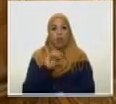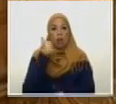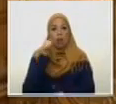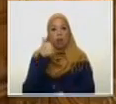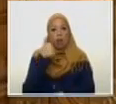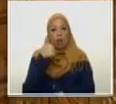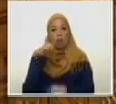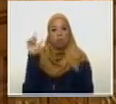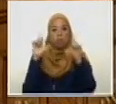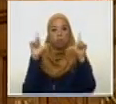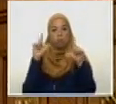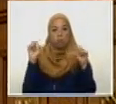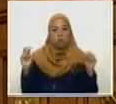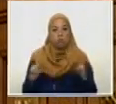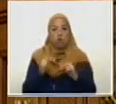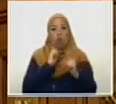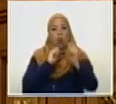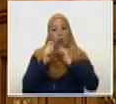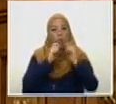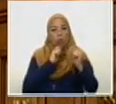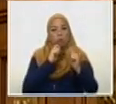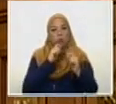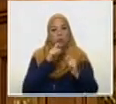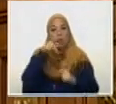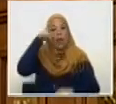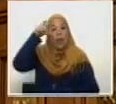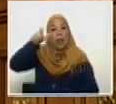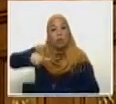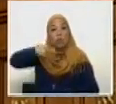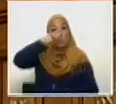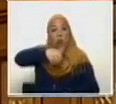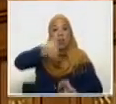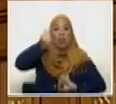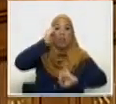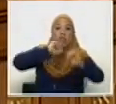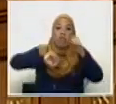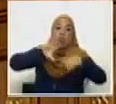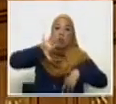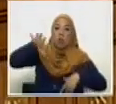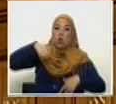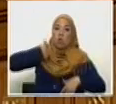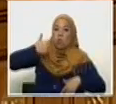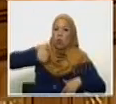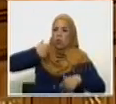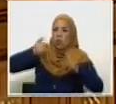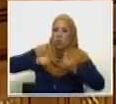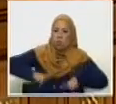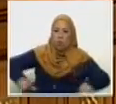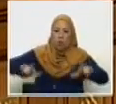El pueblo se encuentra organizado y preparado para defender la patria en cualquier escenario.